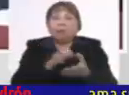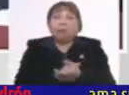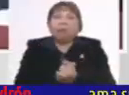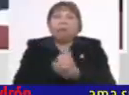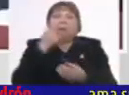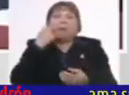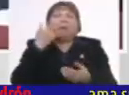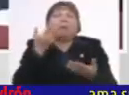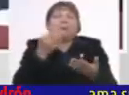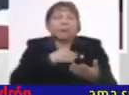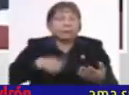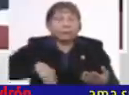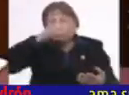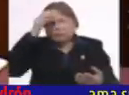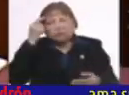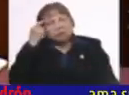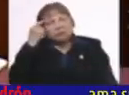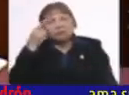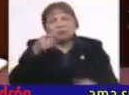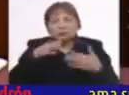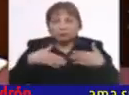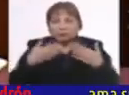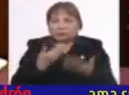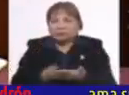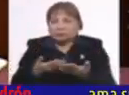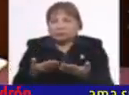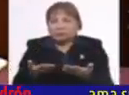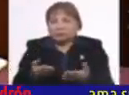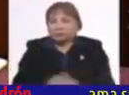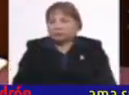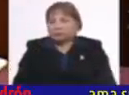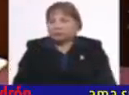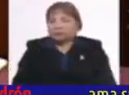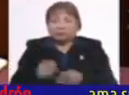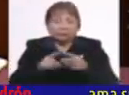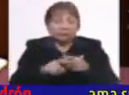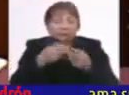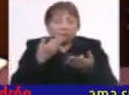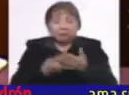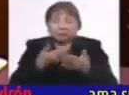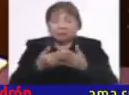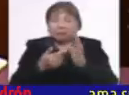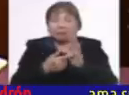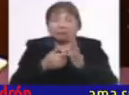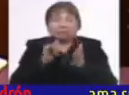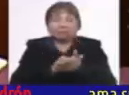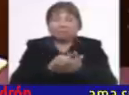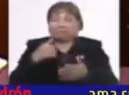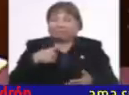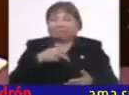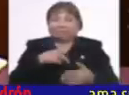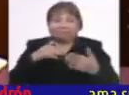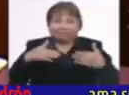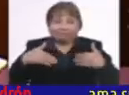en qué consiste o si usted tuviera alguna indicio prueba de que nosotros